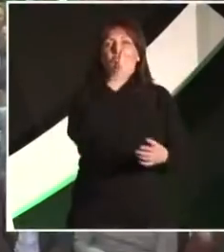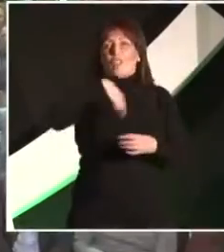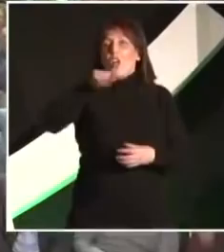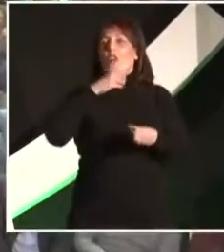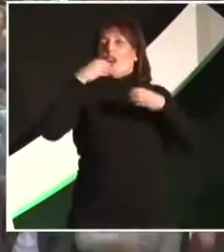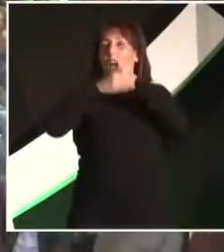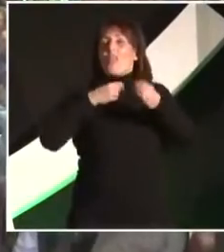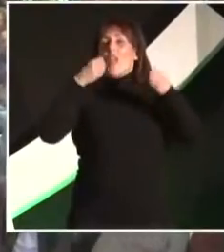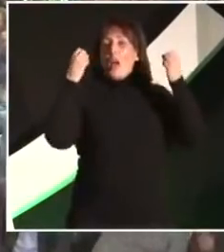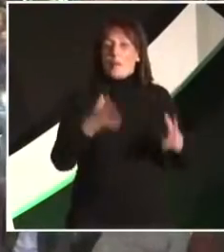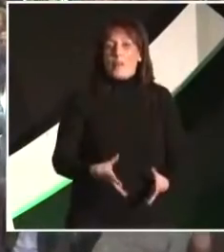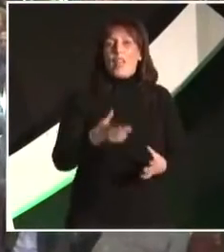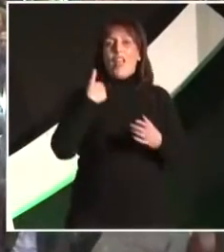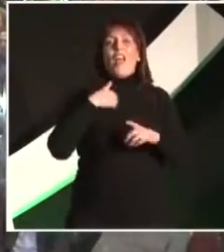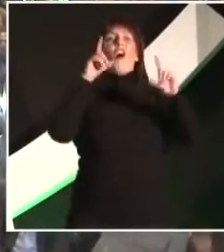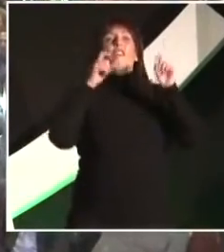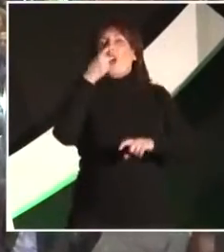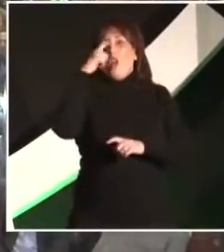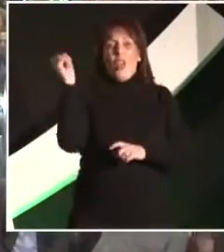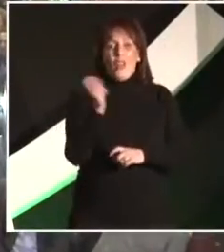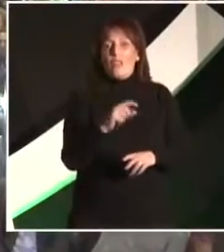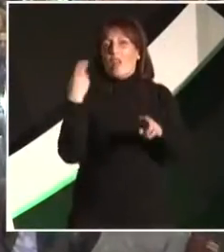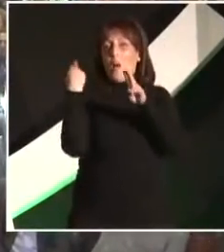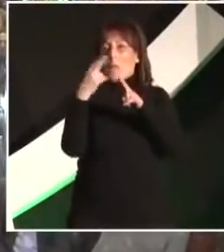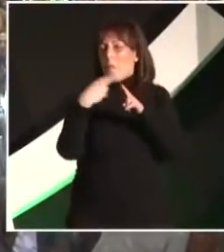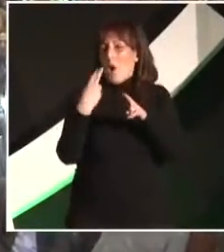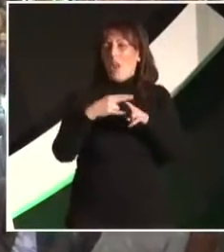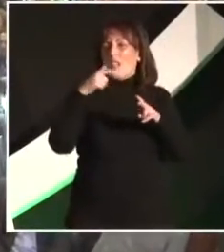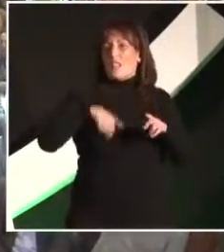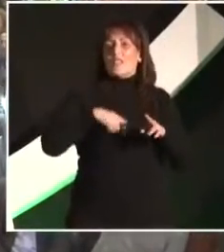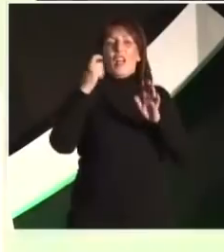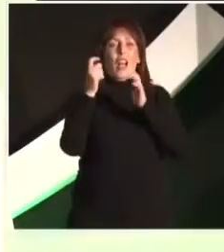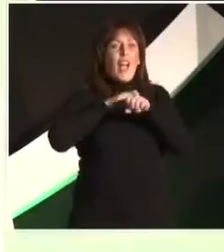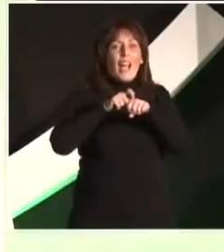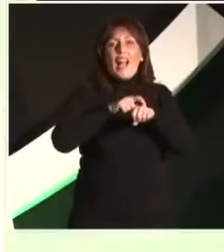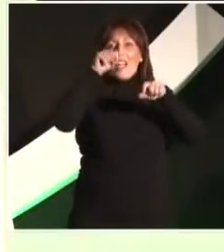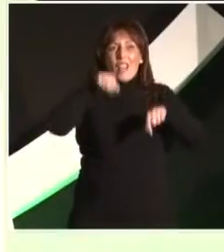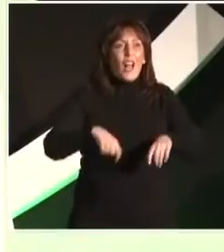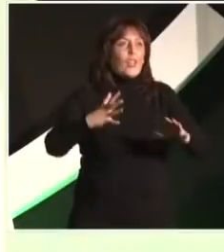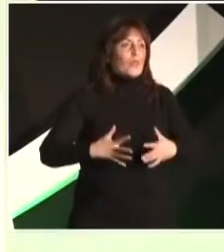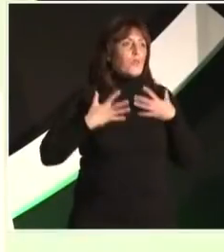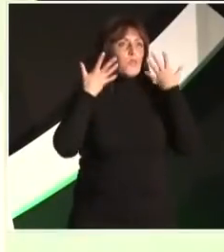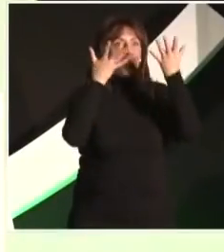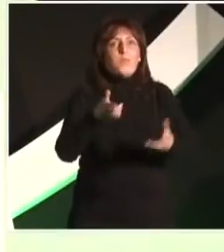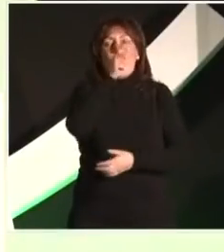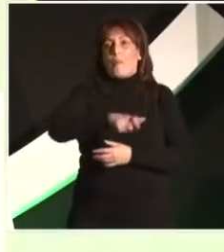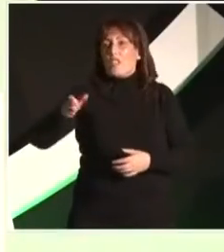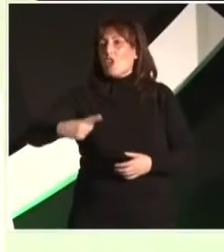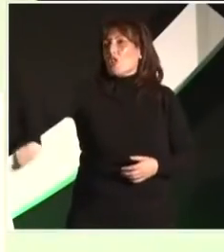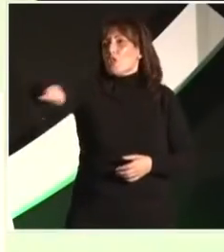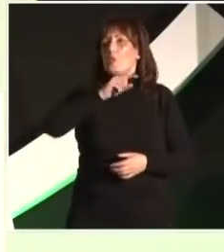que profesionalizar permanentemente la política, con el calor que desprendéis hoy aquí todos y todas vosotras.